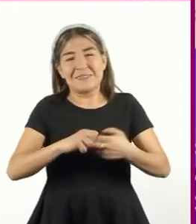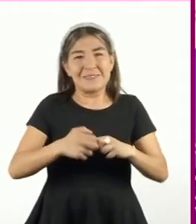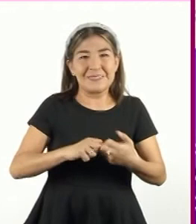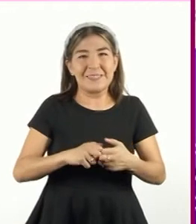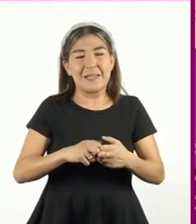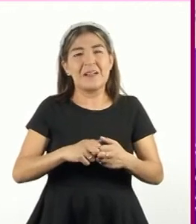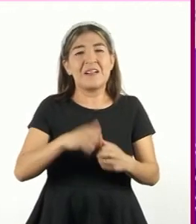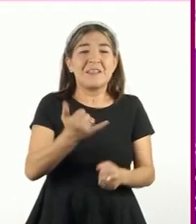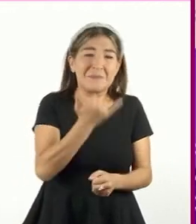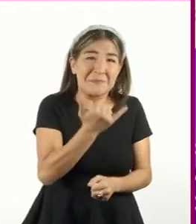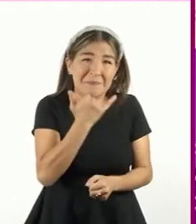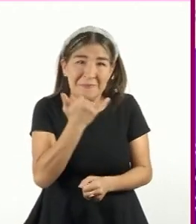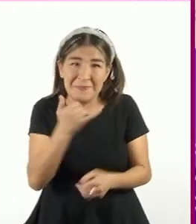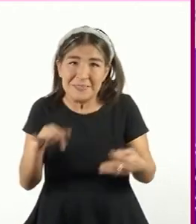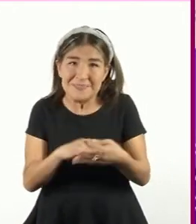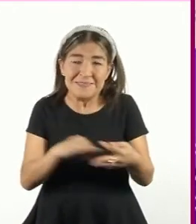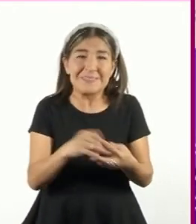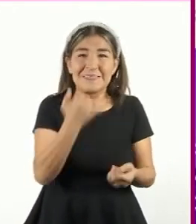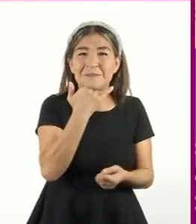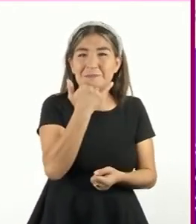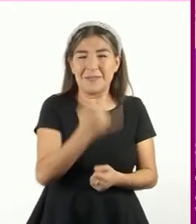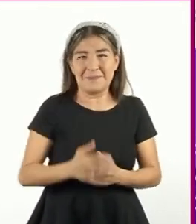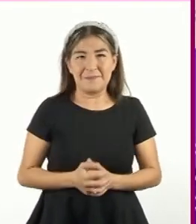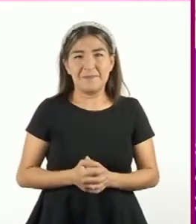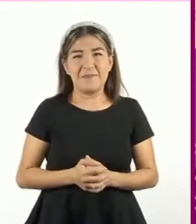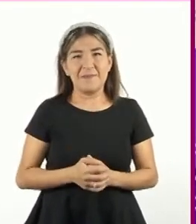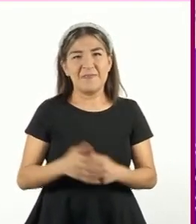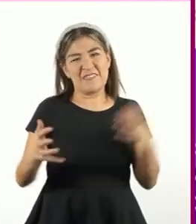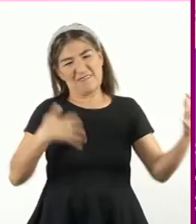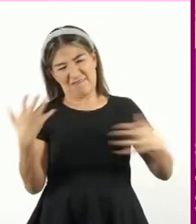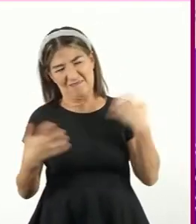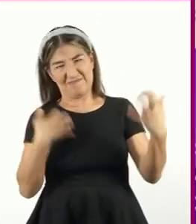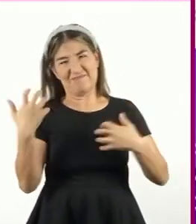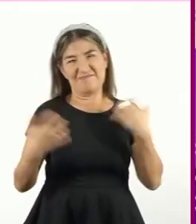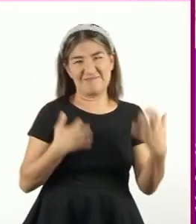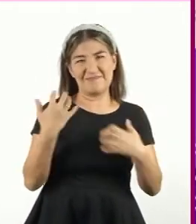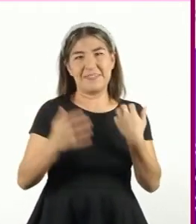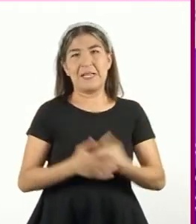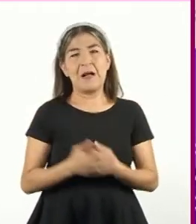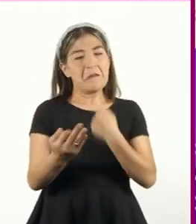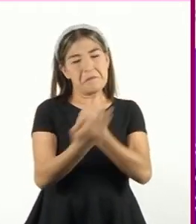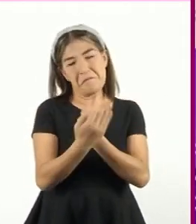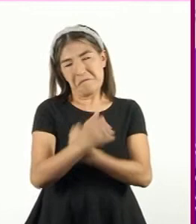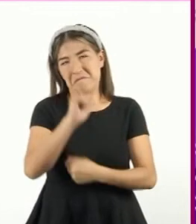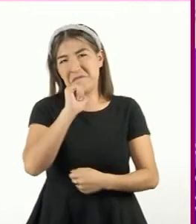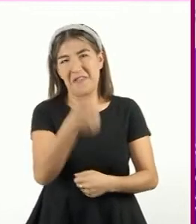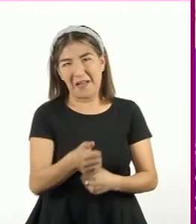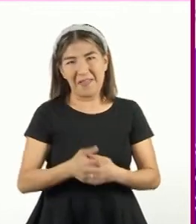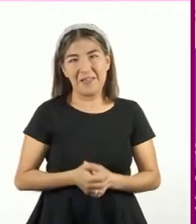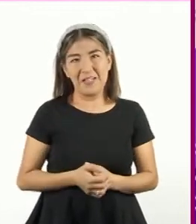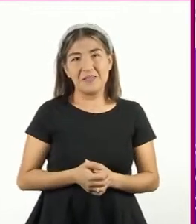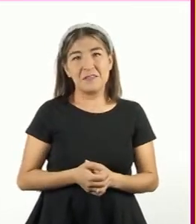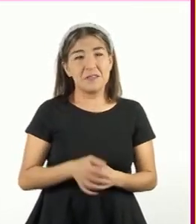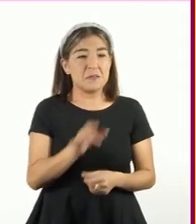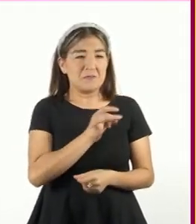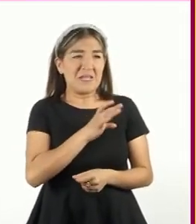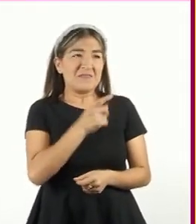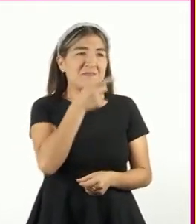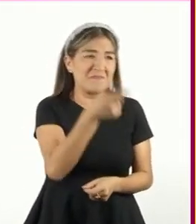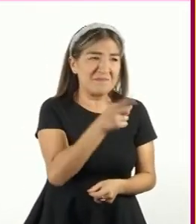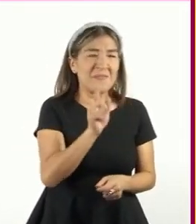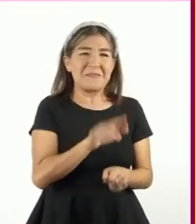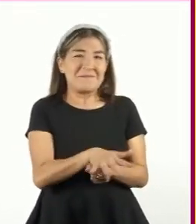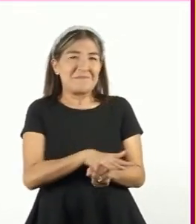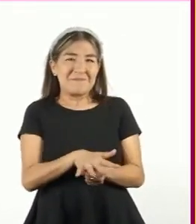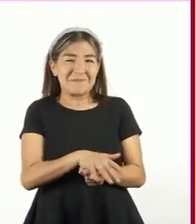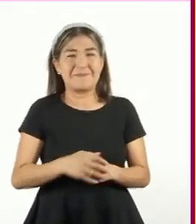se disculpa constantemente, se queja, no se defiende, no habla por miedo. Las